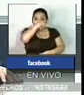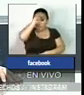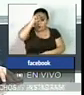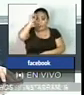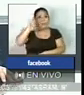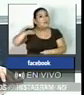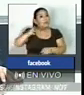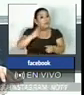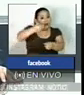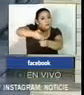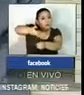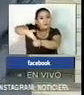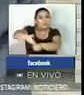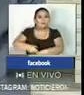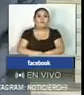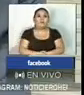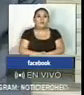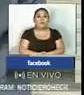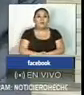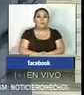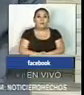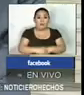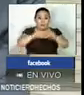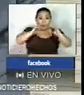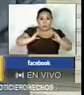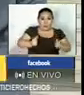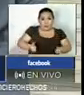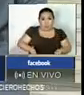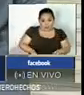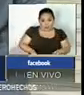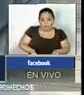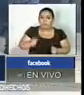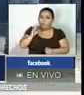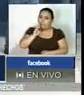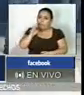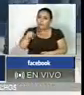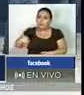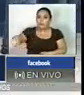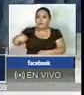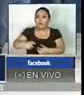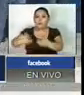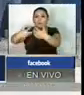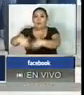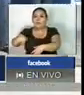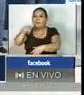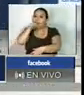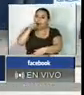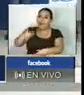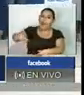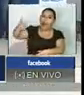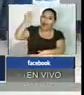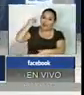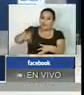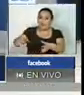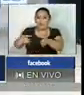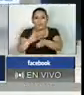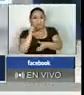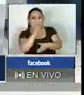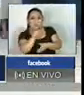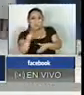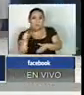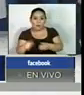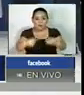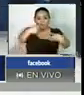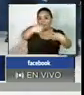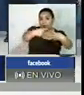se active la economía. El gobierno respondió a la empresa privada sobre los señalamientos que hace la gremial a las medidas